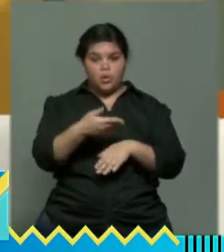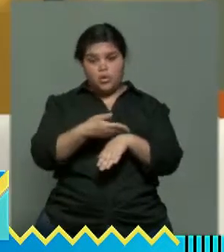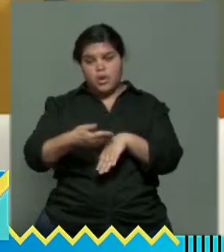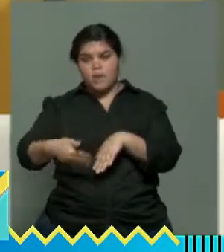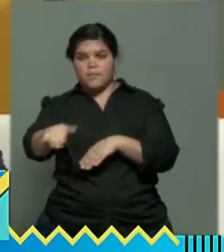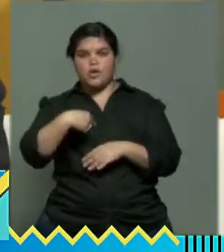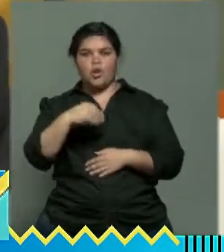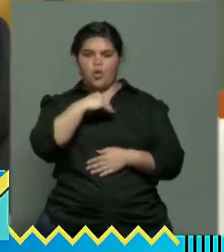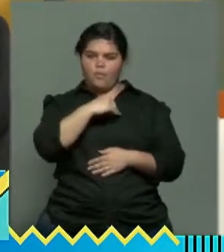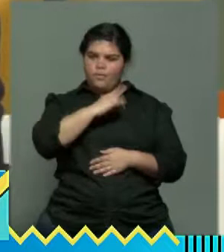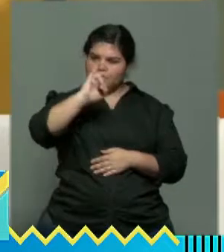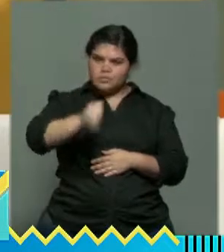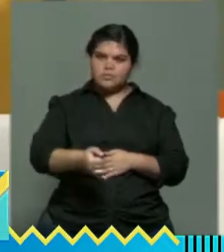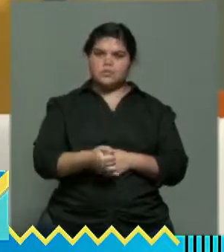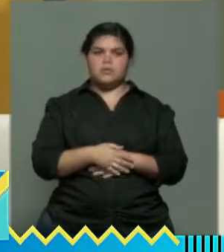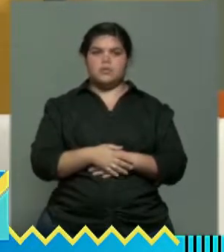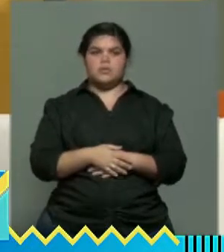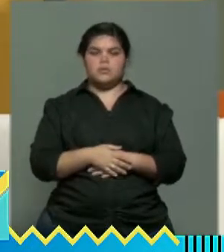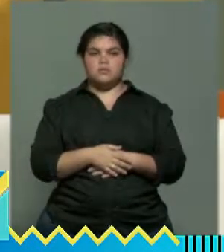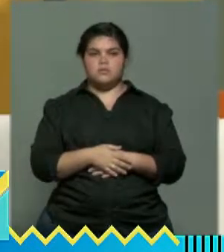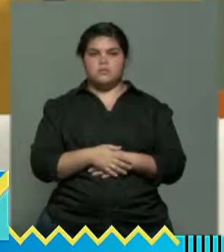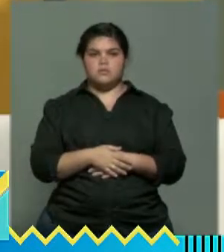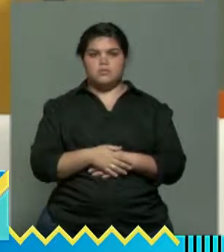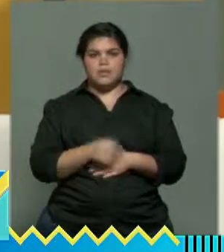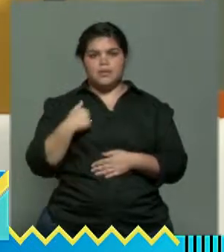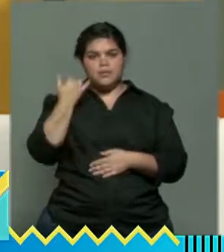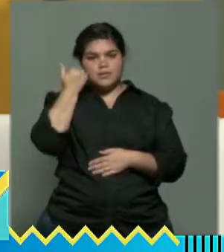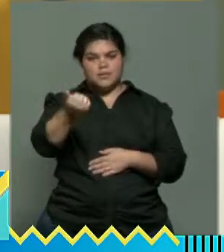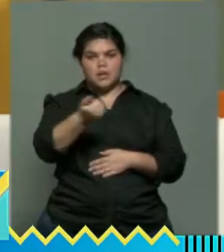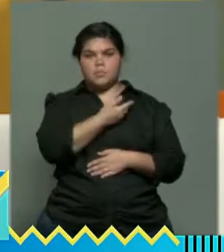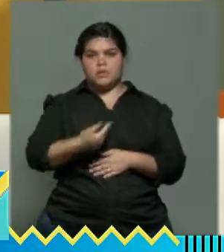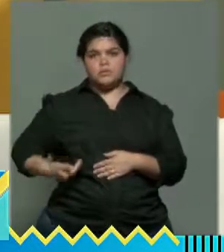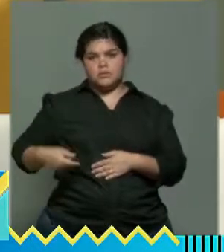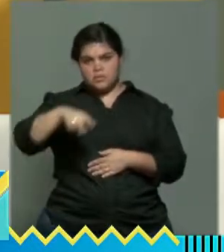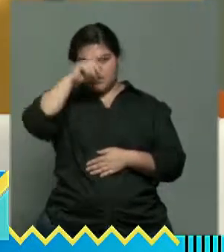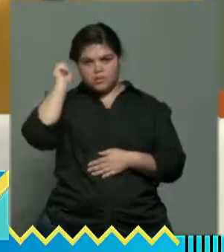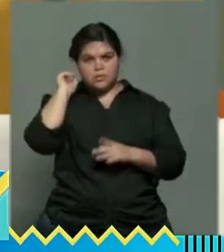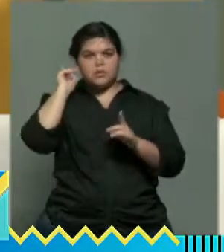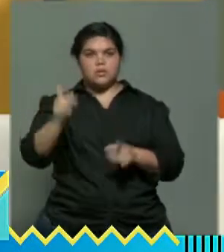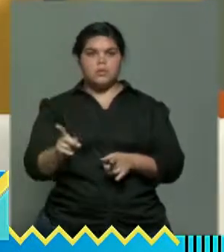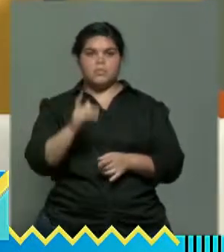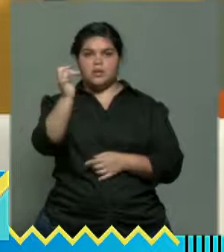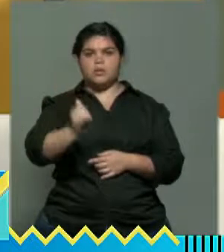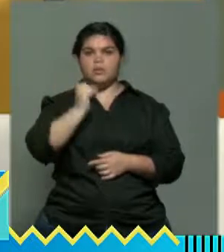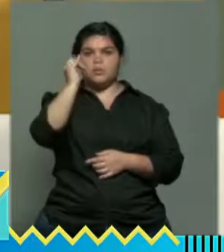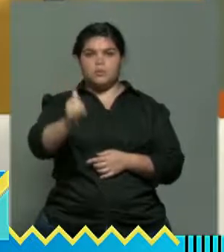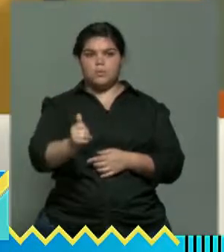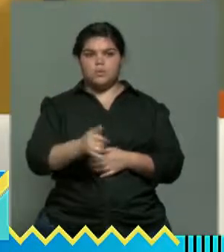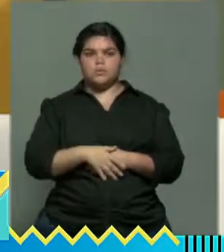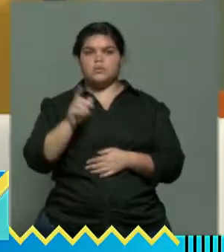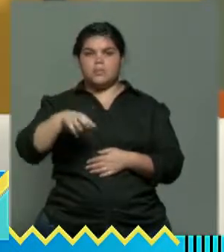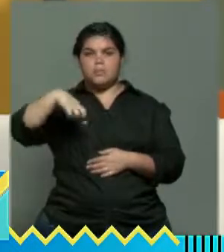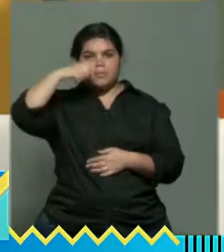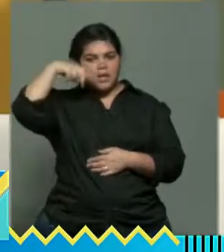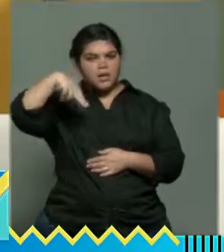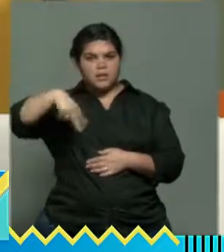confianza nuestra, es que, bueno, lo dijo el presidente de la Nación, lo dijo también, que lo dijo también Peña,